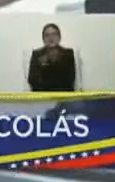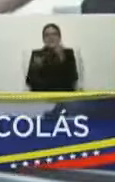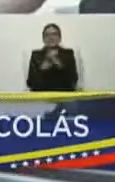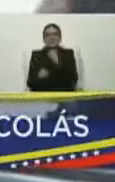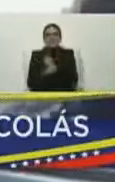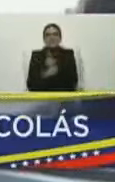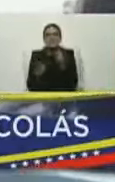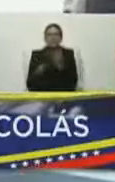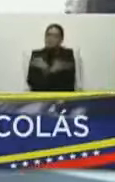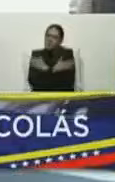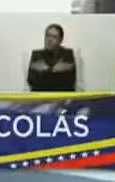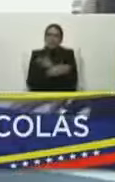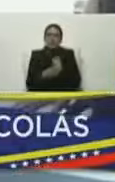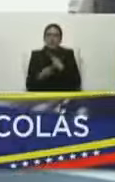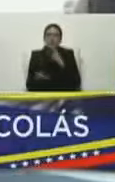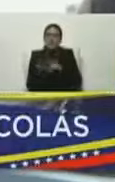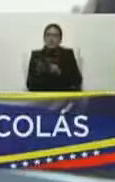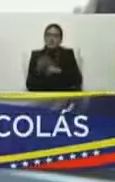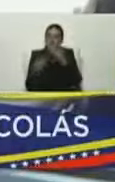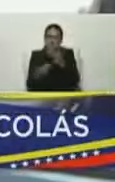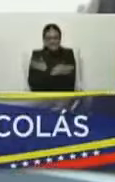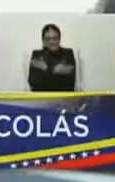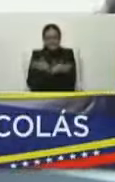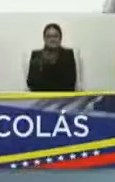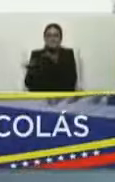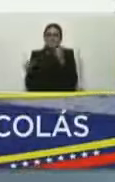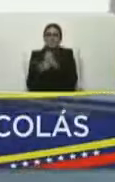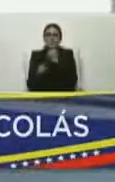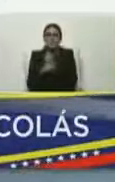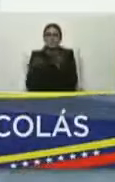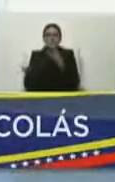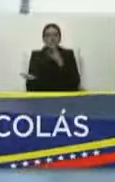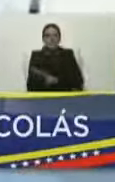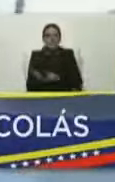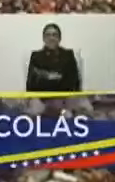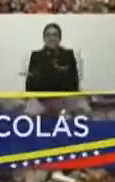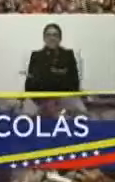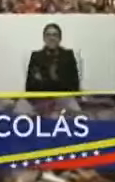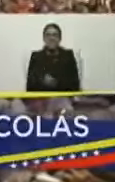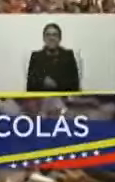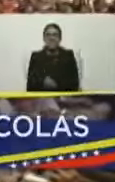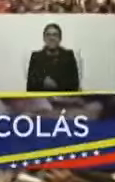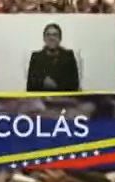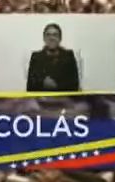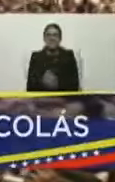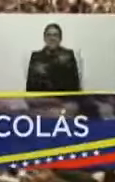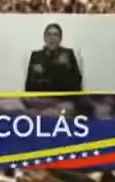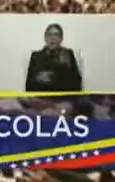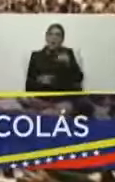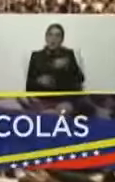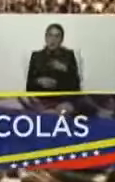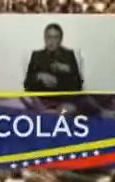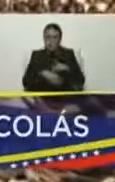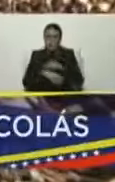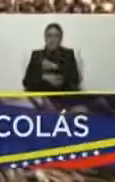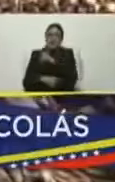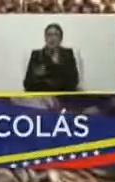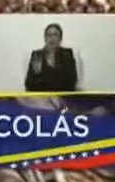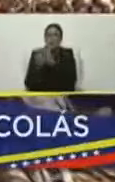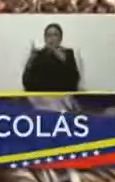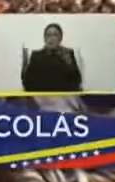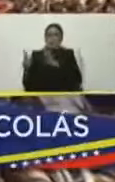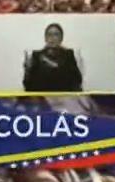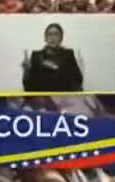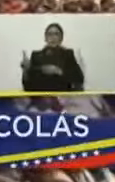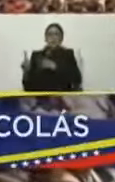Te felicito. Los admiro mucho a ustedes, ¿oíste? Muchas gracias. Los admiro, de verdad. Bueno, estamos llegando a la bodega del Señor Jesús, que